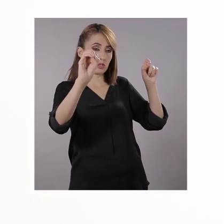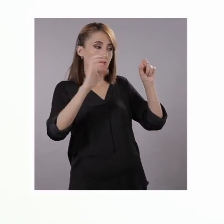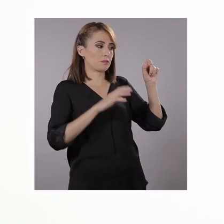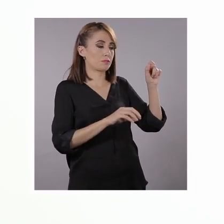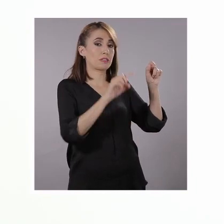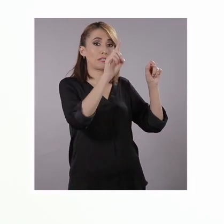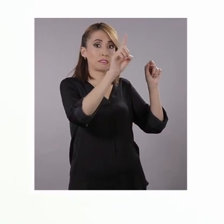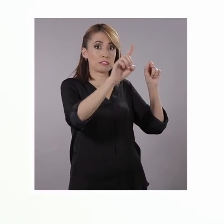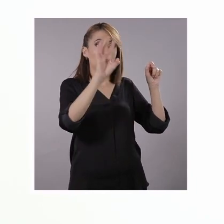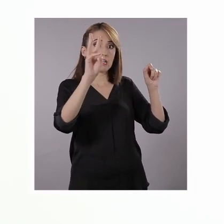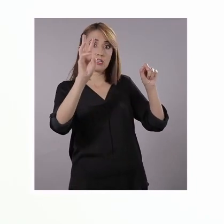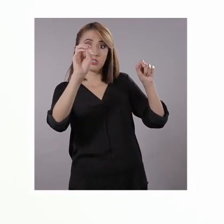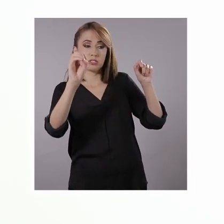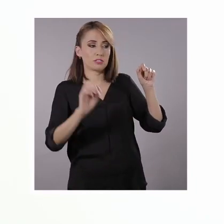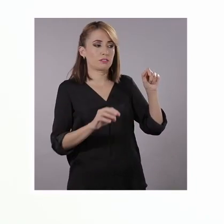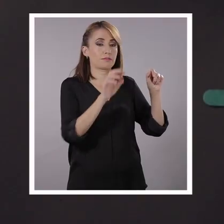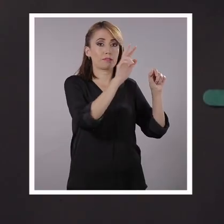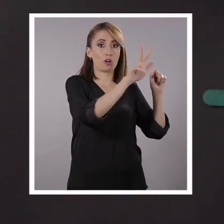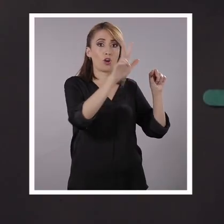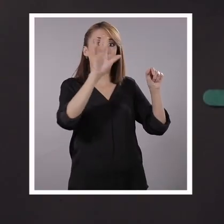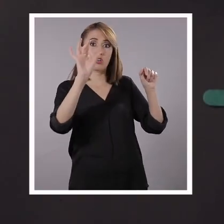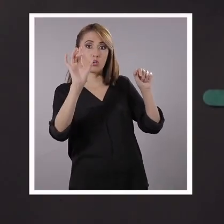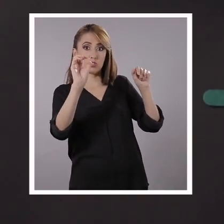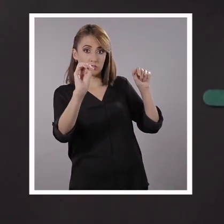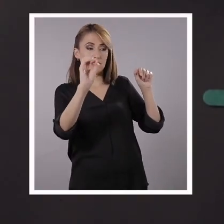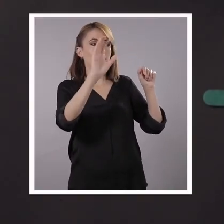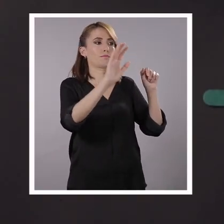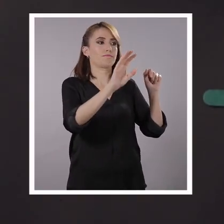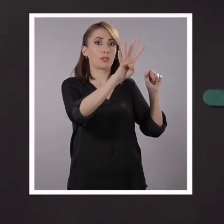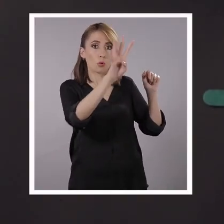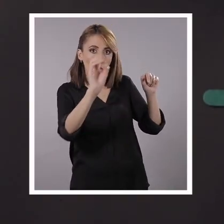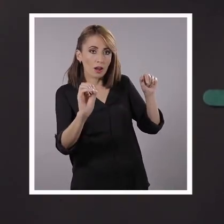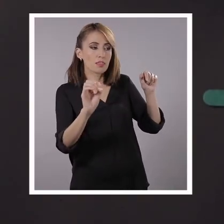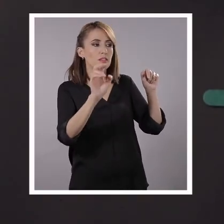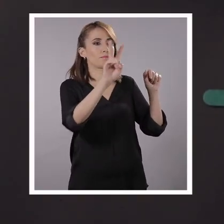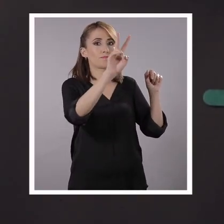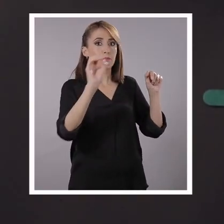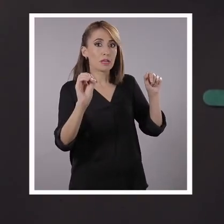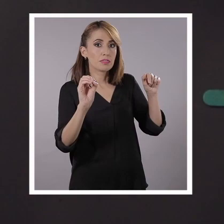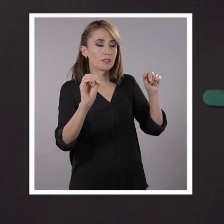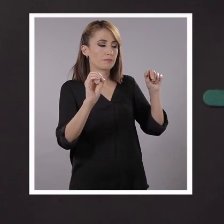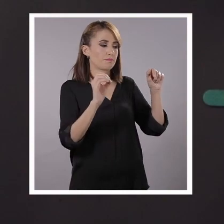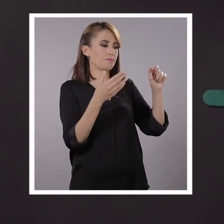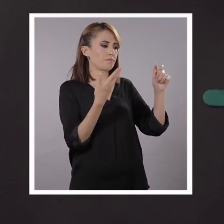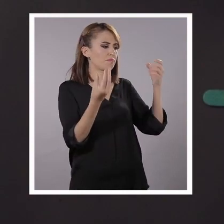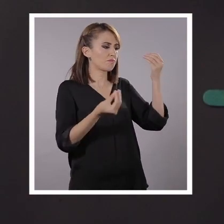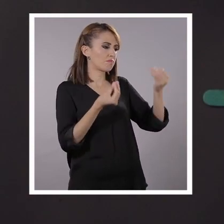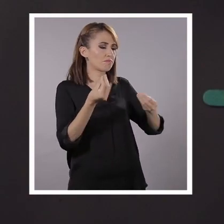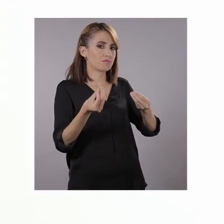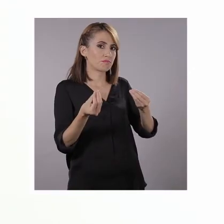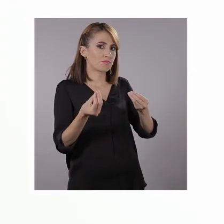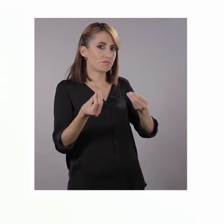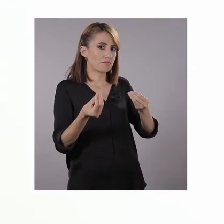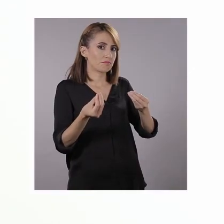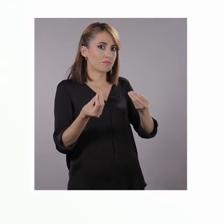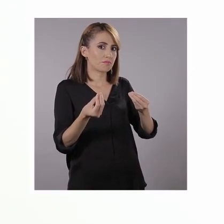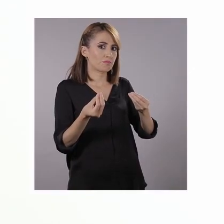320, 160, 80, 40, 20.